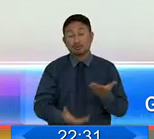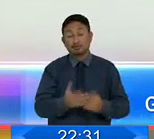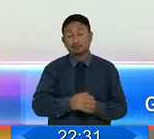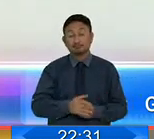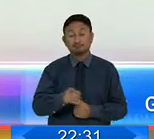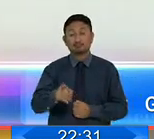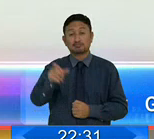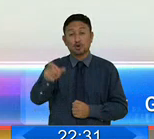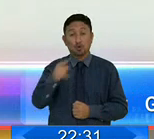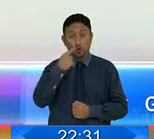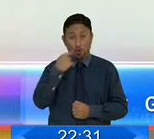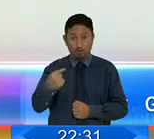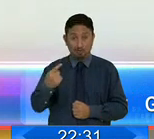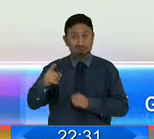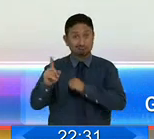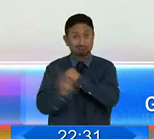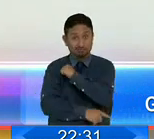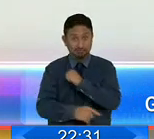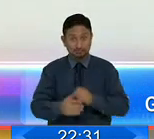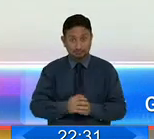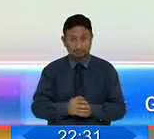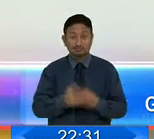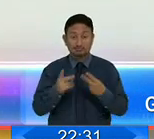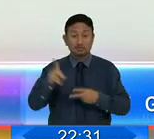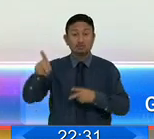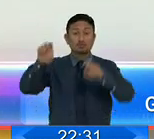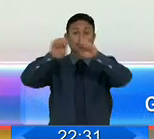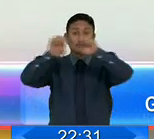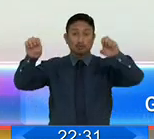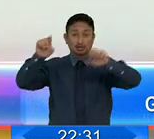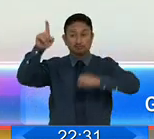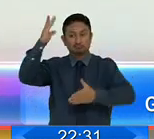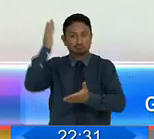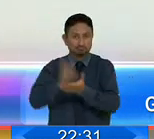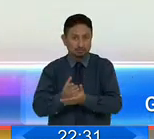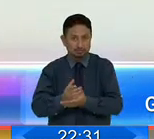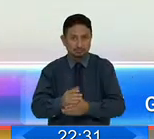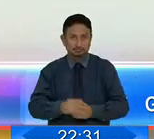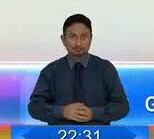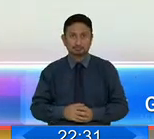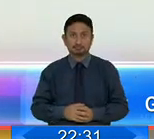las posibles sanciones al conductor del vehículo y como también a la empresa, una suspensión de la ruta